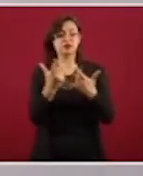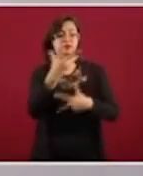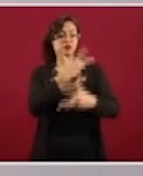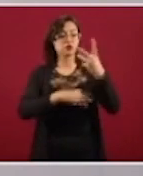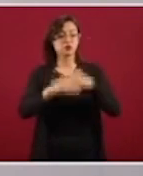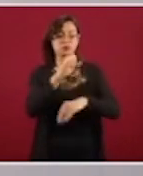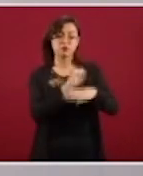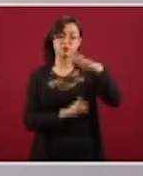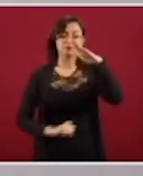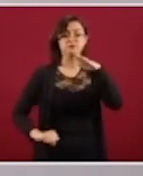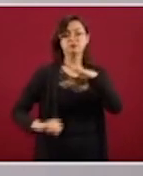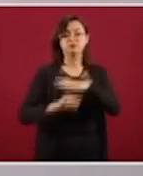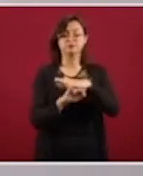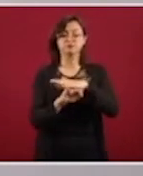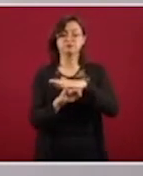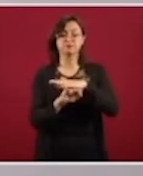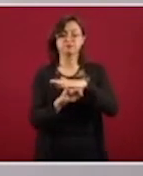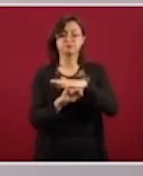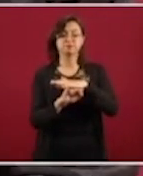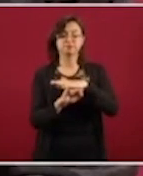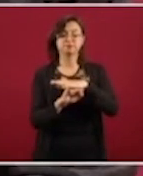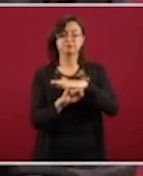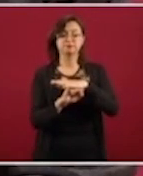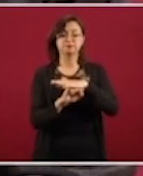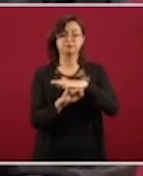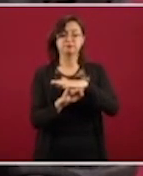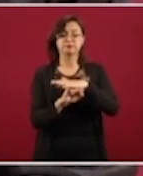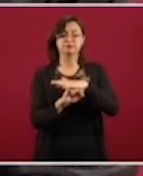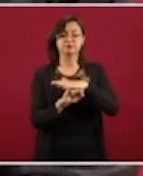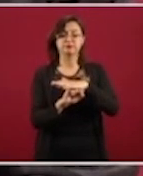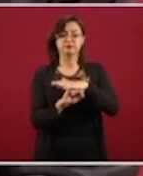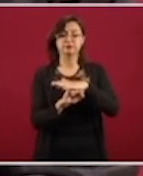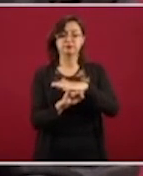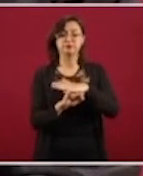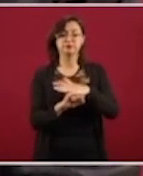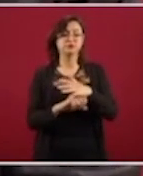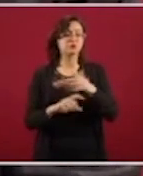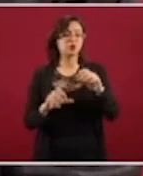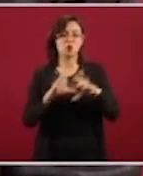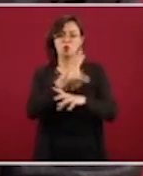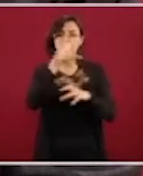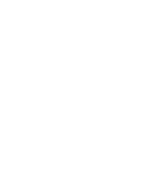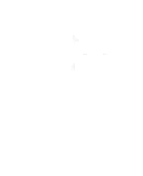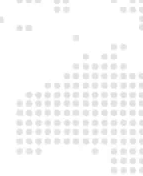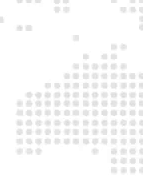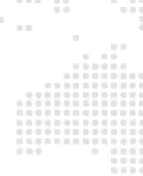económica del país.